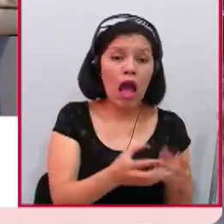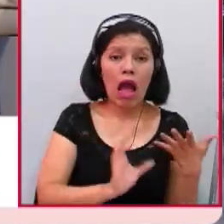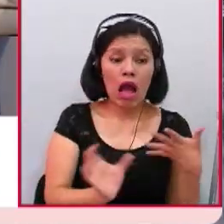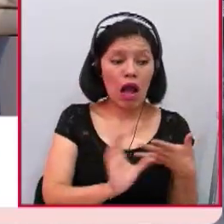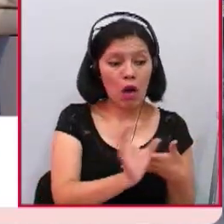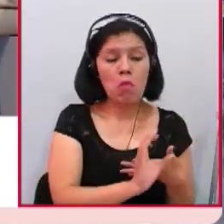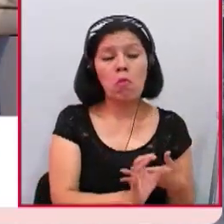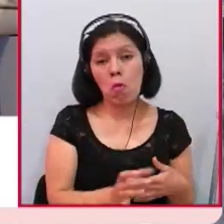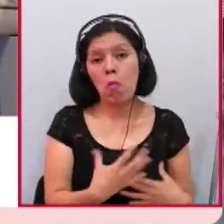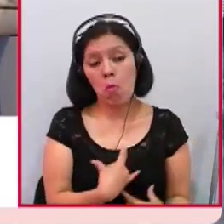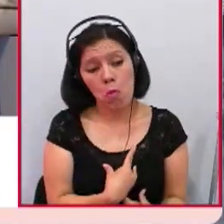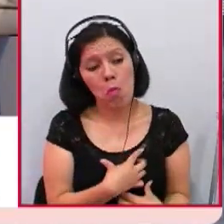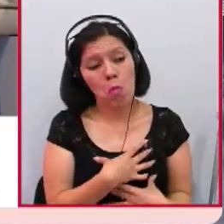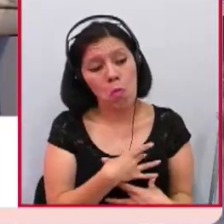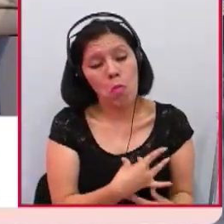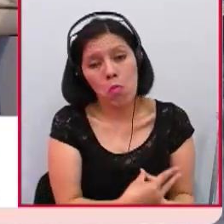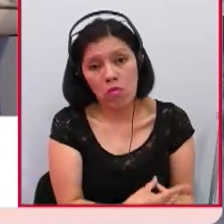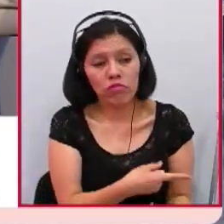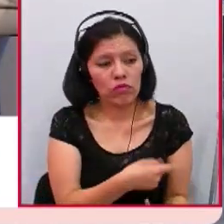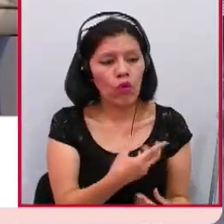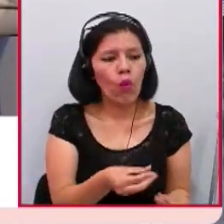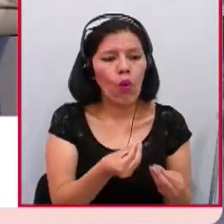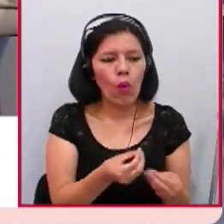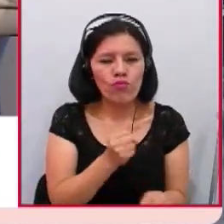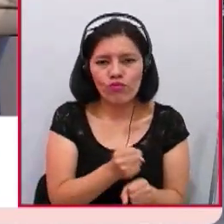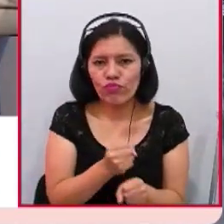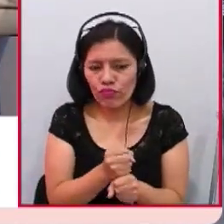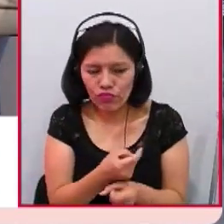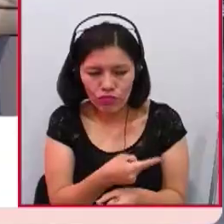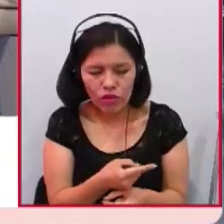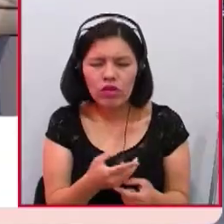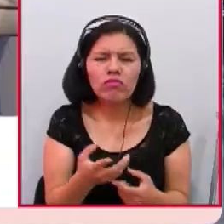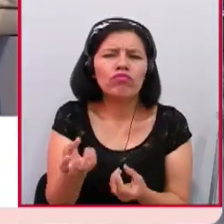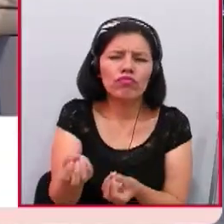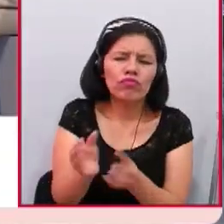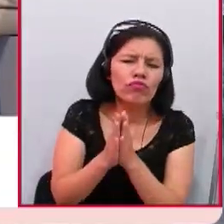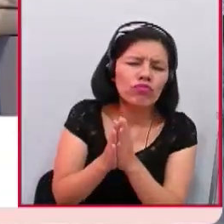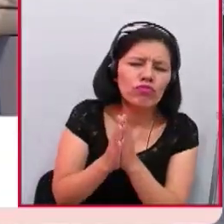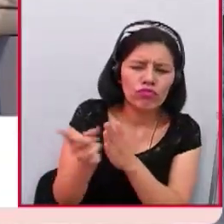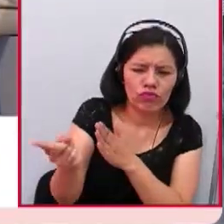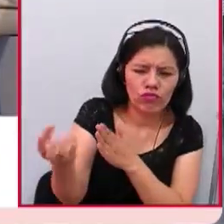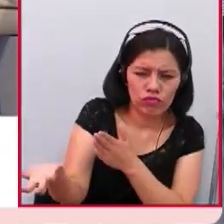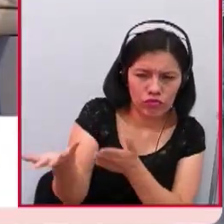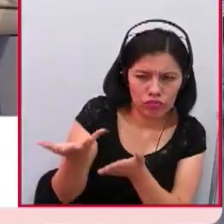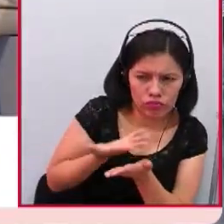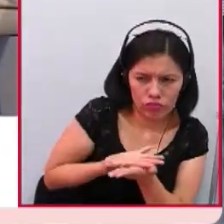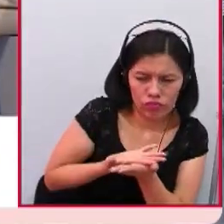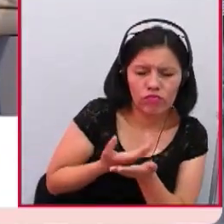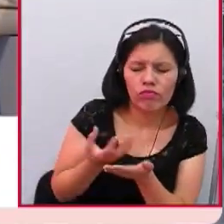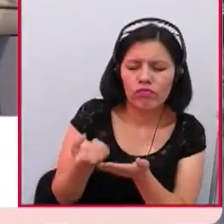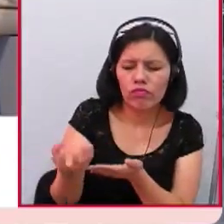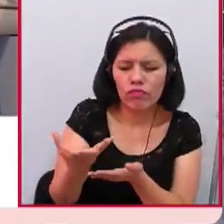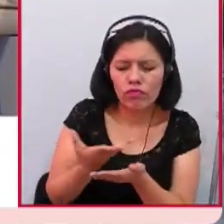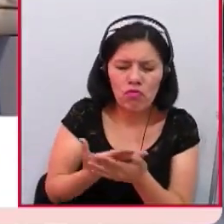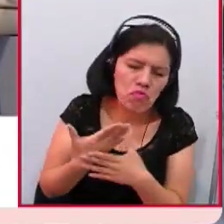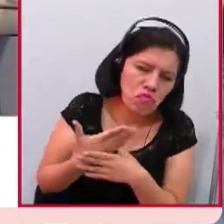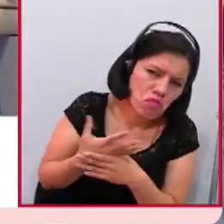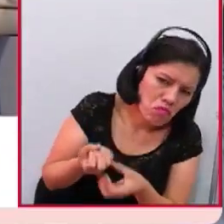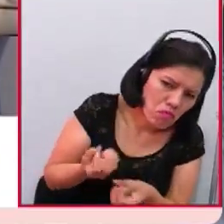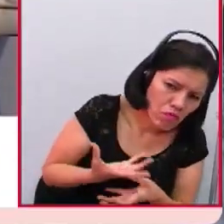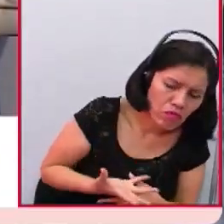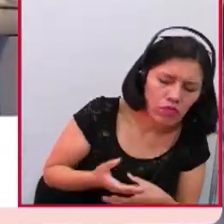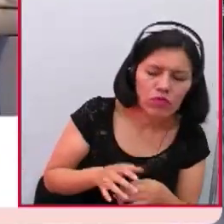interesantes como parte operativa, ¿no? Entonces, quería por favor usted nos comente un